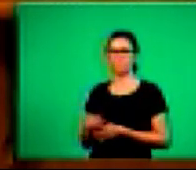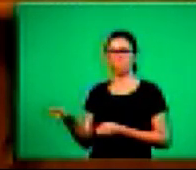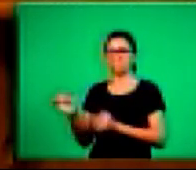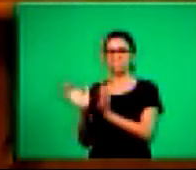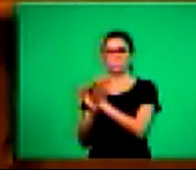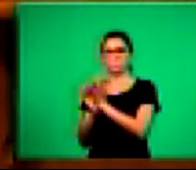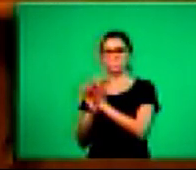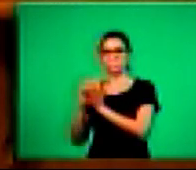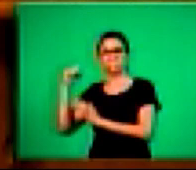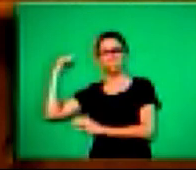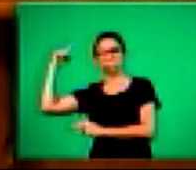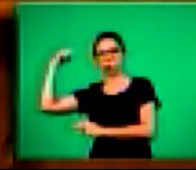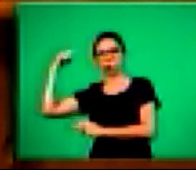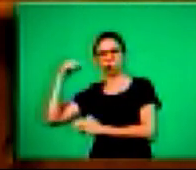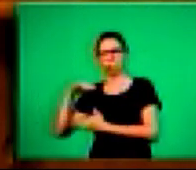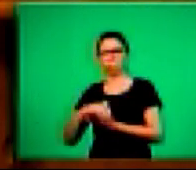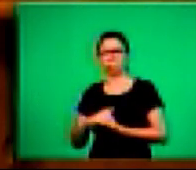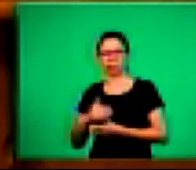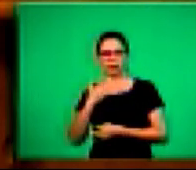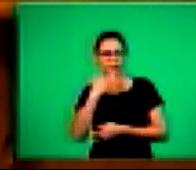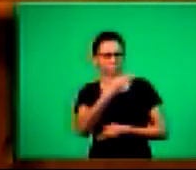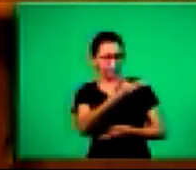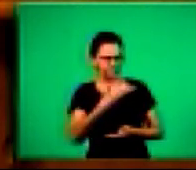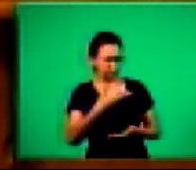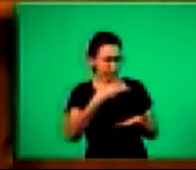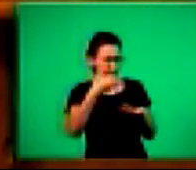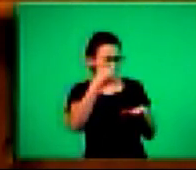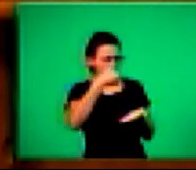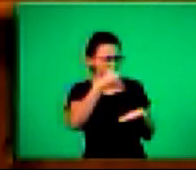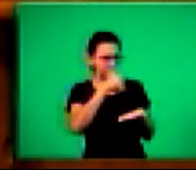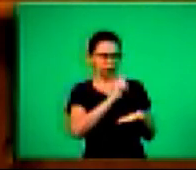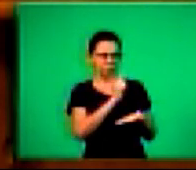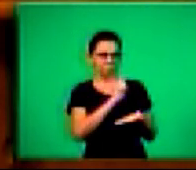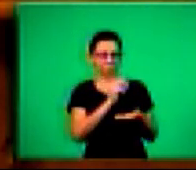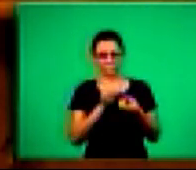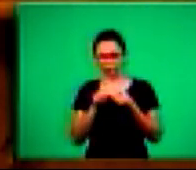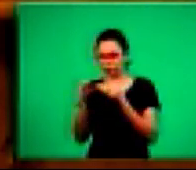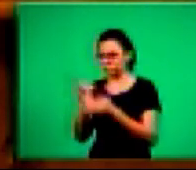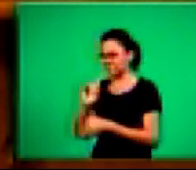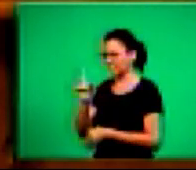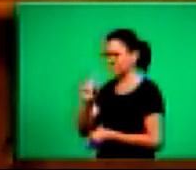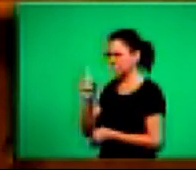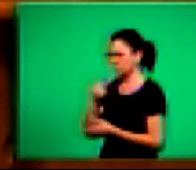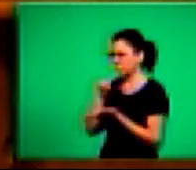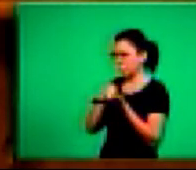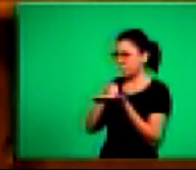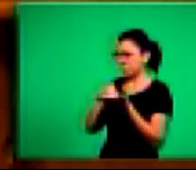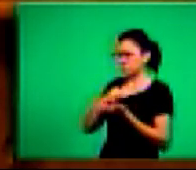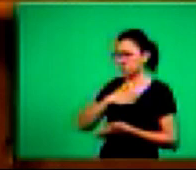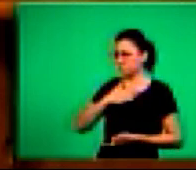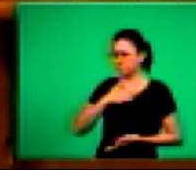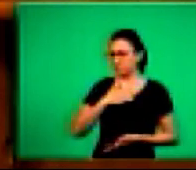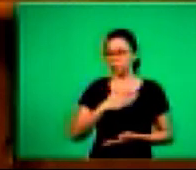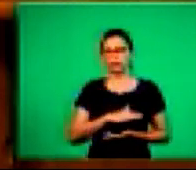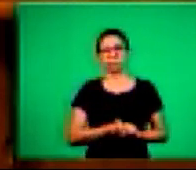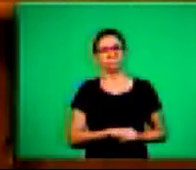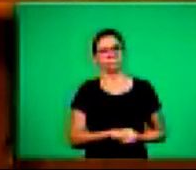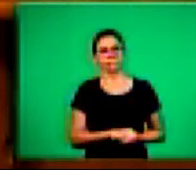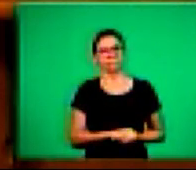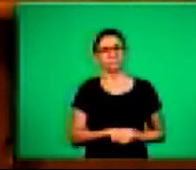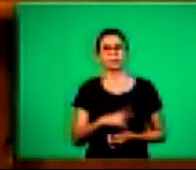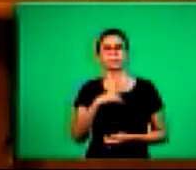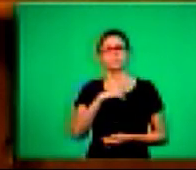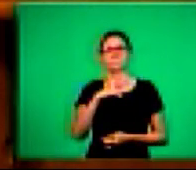si yo te doy a ti mi aceite me va a faltar a mí entonces no hay nadie nadie salva a